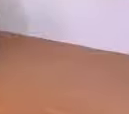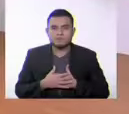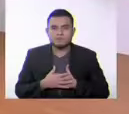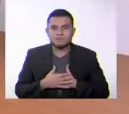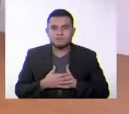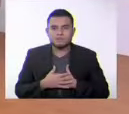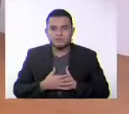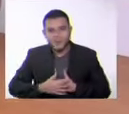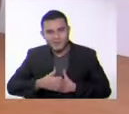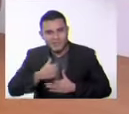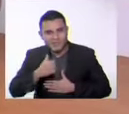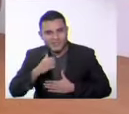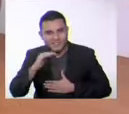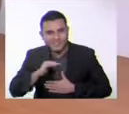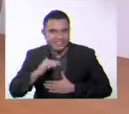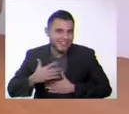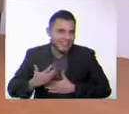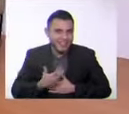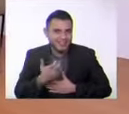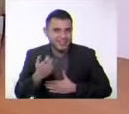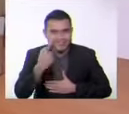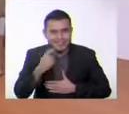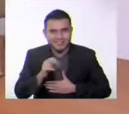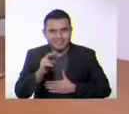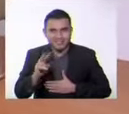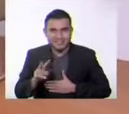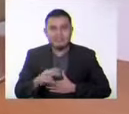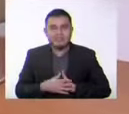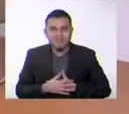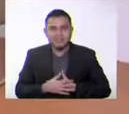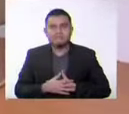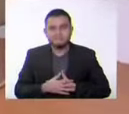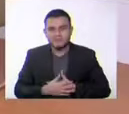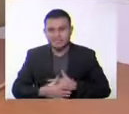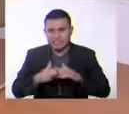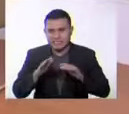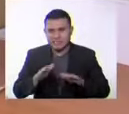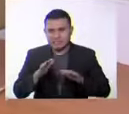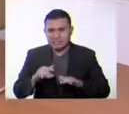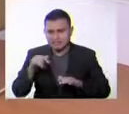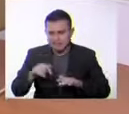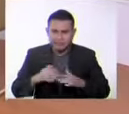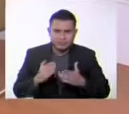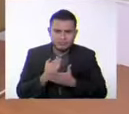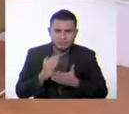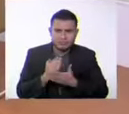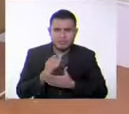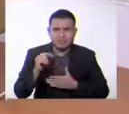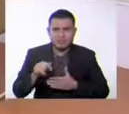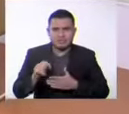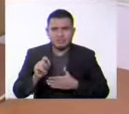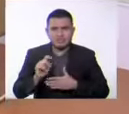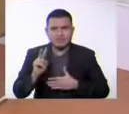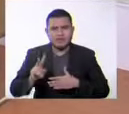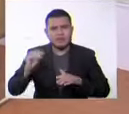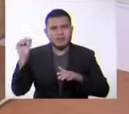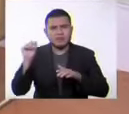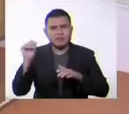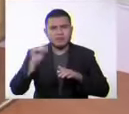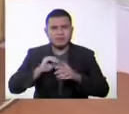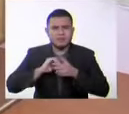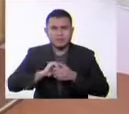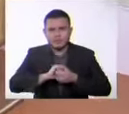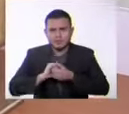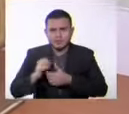Muy buenas tardes, queridos televidentes. Gracias por estarnos acompañando a través de la franja educativa que en conjunto con